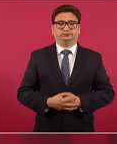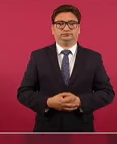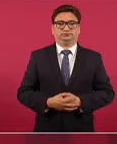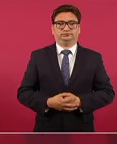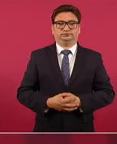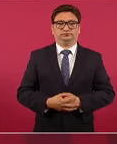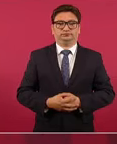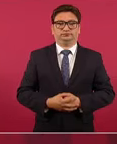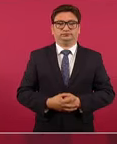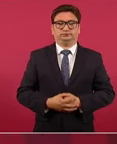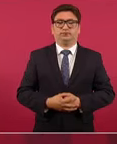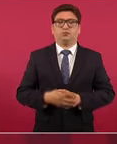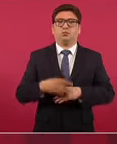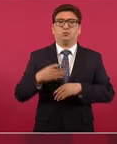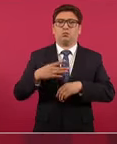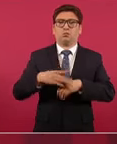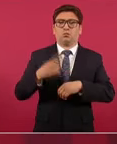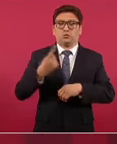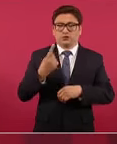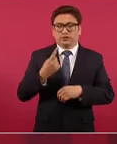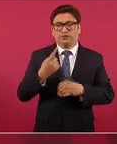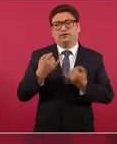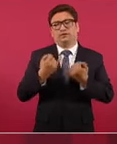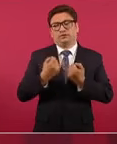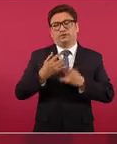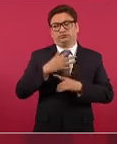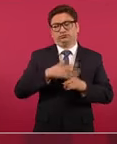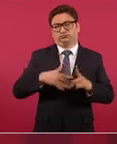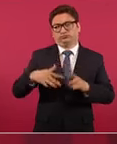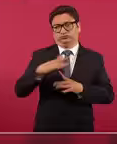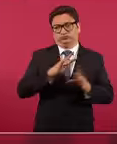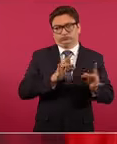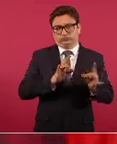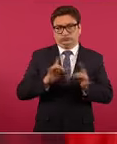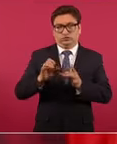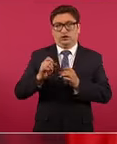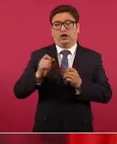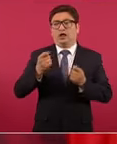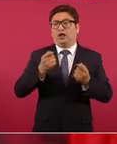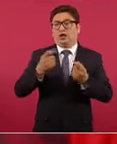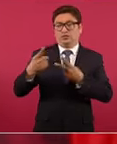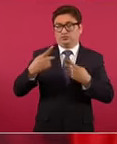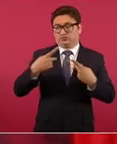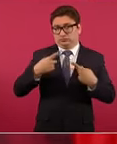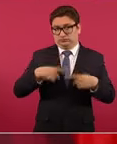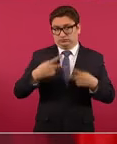porque también hay tráfico de personas